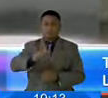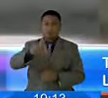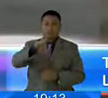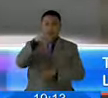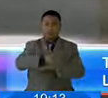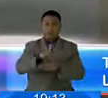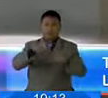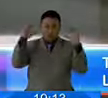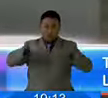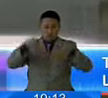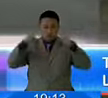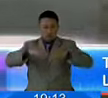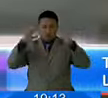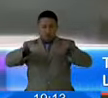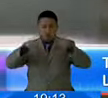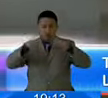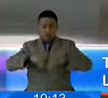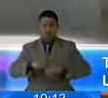en Guayaquil.